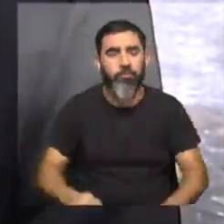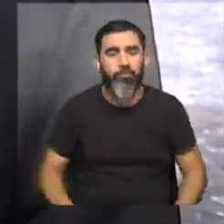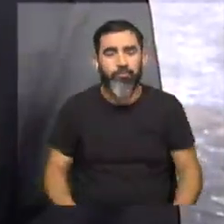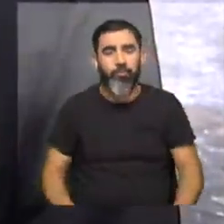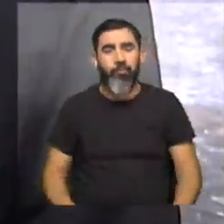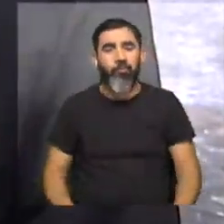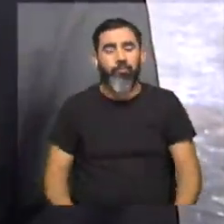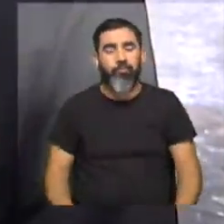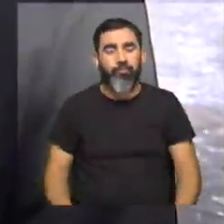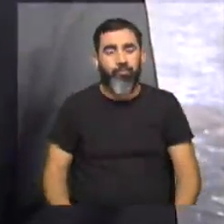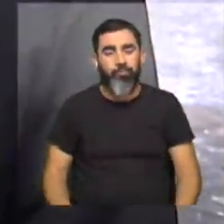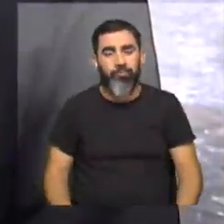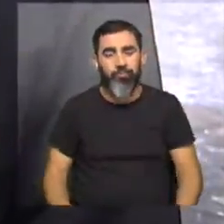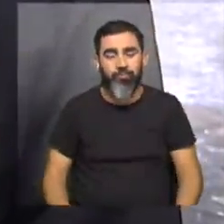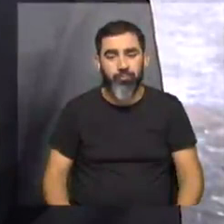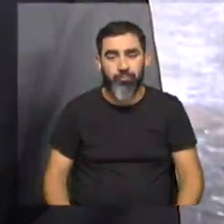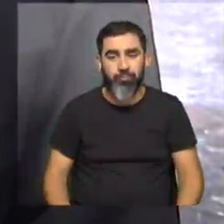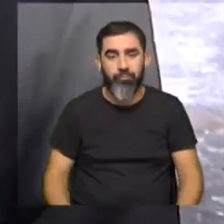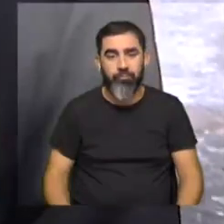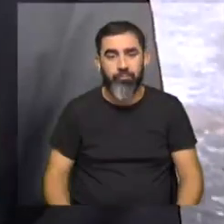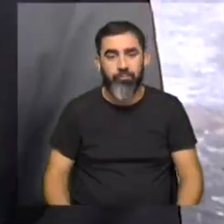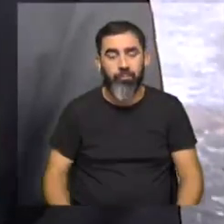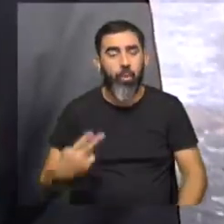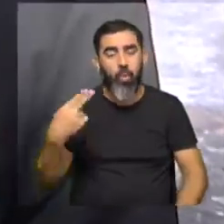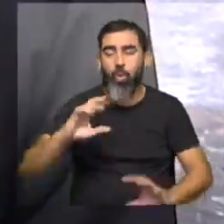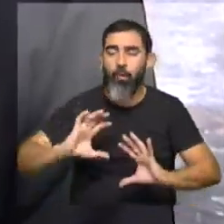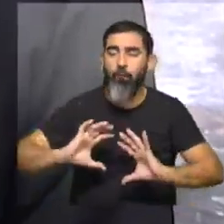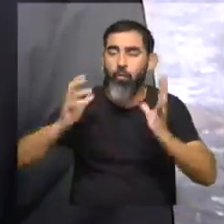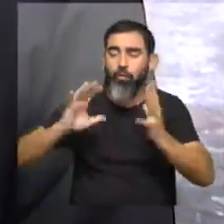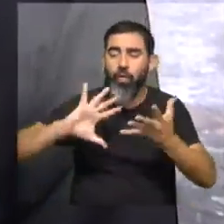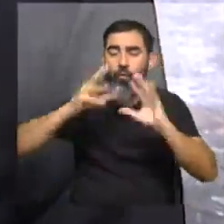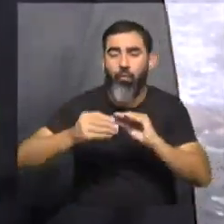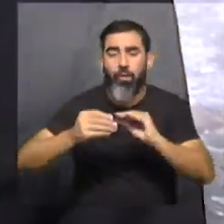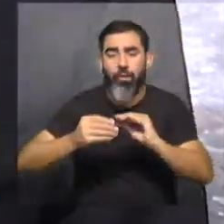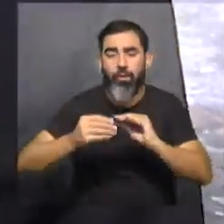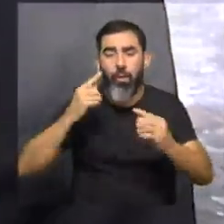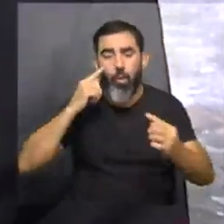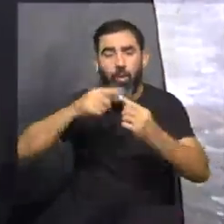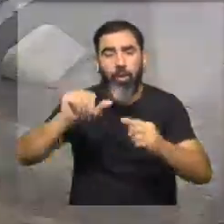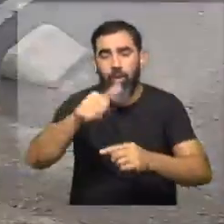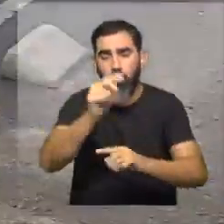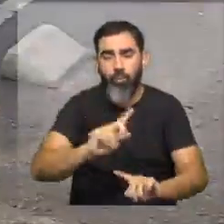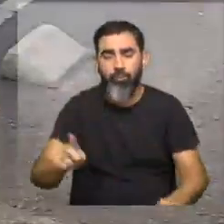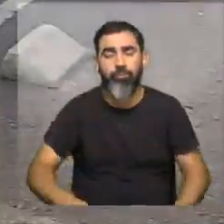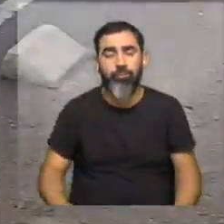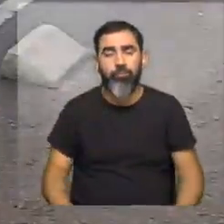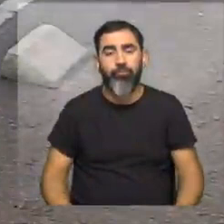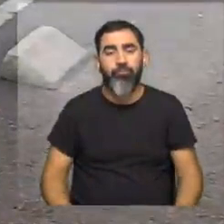movimiento estudiantil y ninguna organización va a ser la violencia una forma de llegar a lo que queremos, nunca.